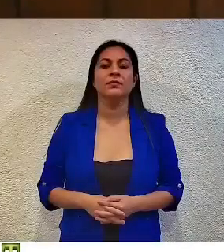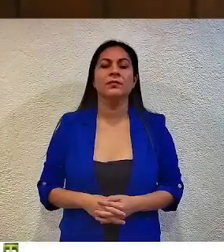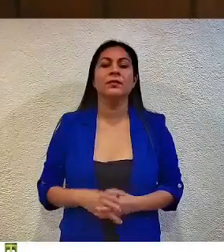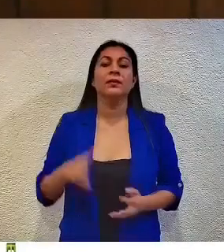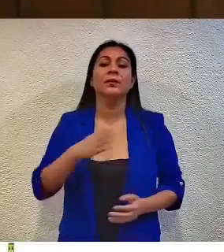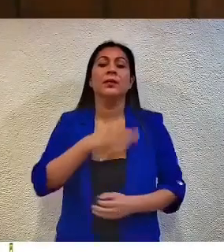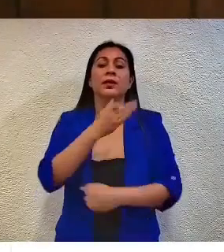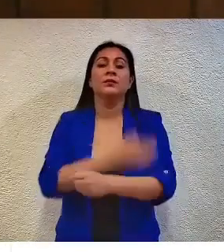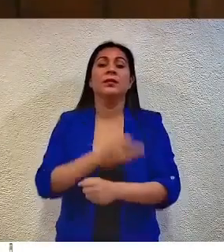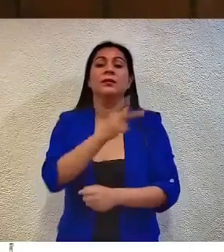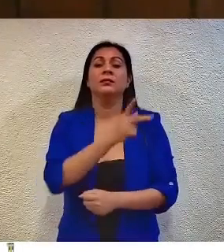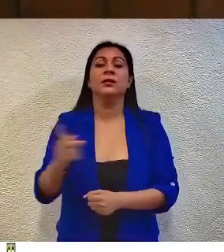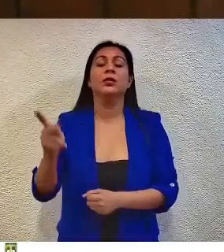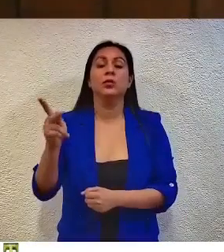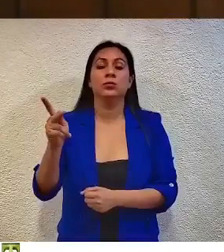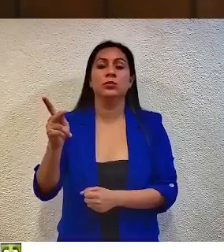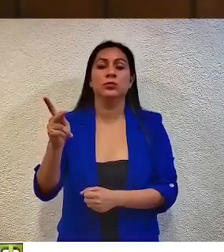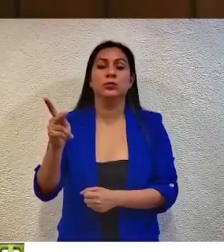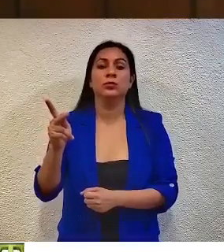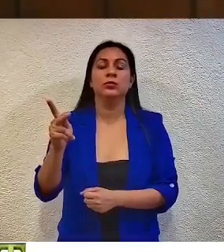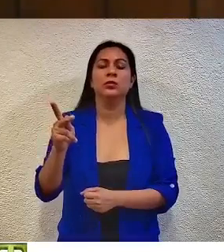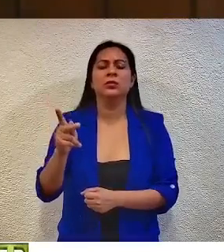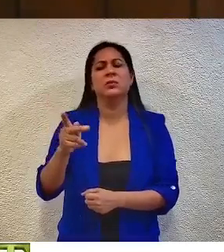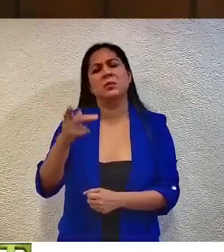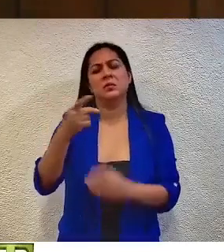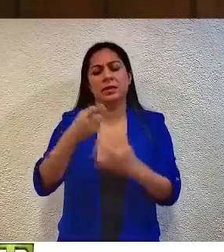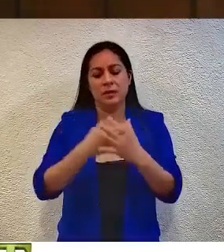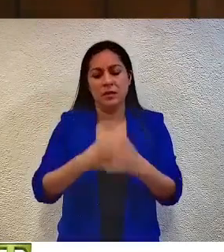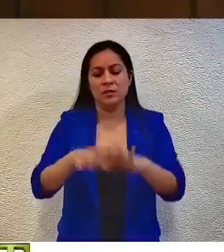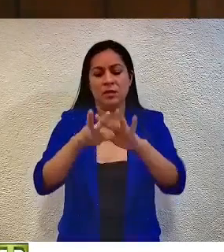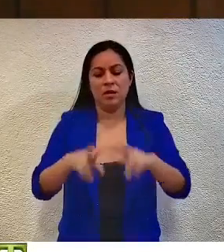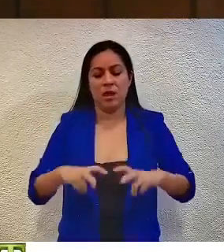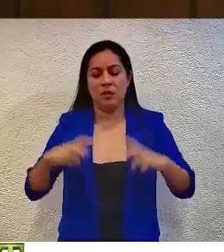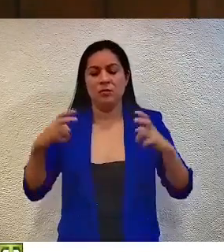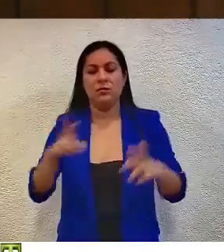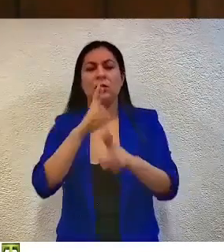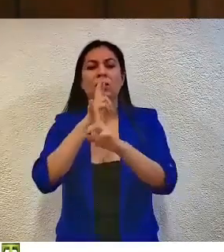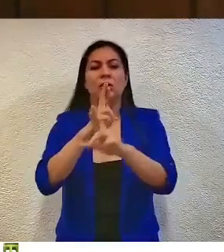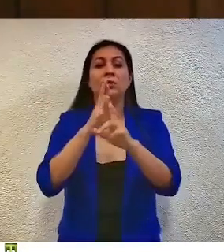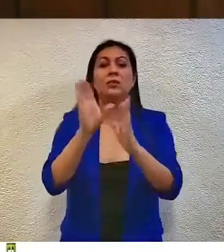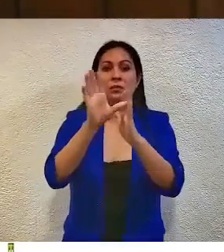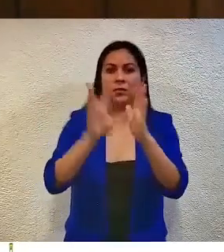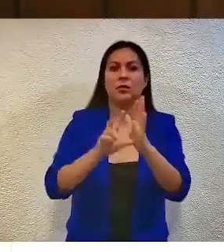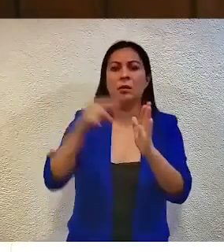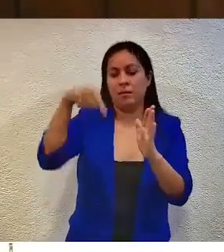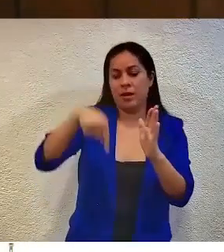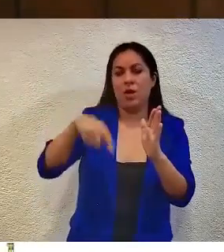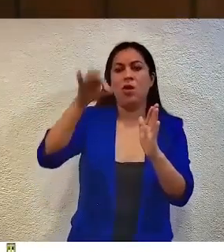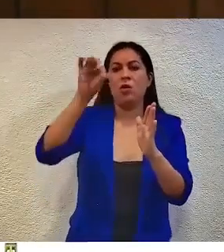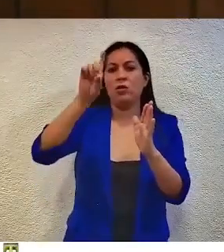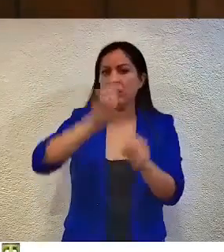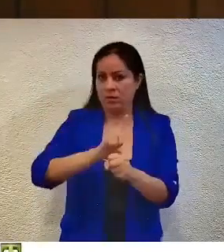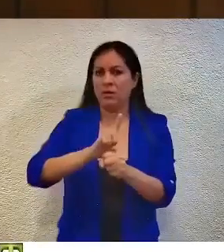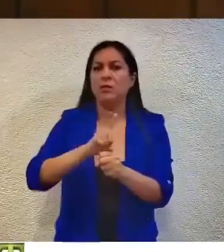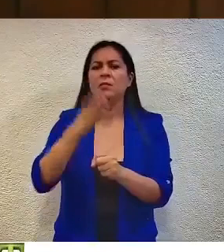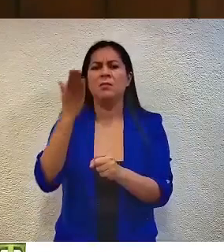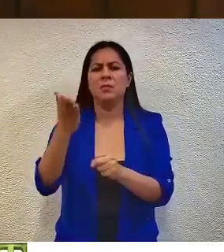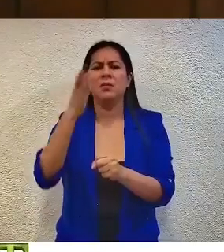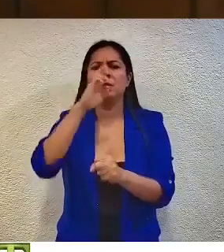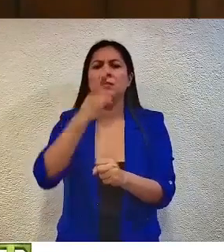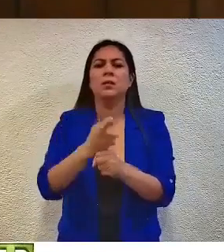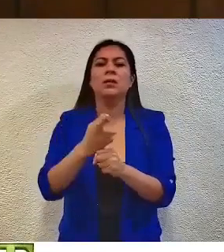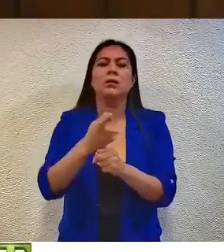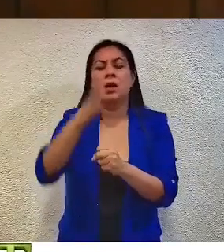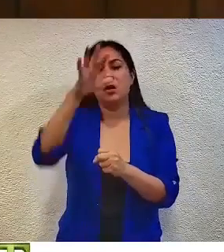Buenas tardes a todas y a todos. A efecto de iniciar la sesión de resolución convocada para esta fecha, solicito al